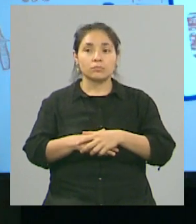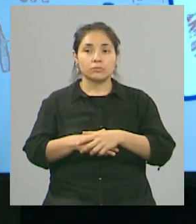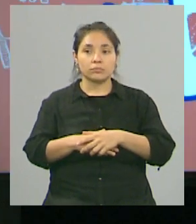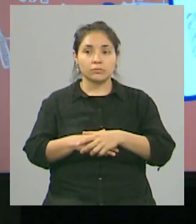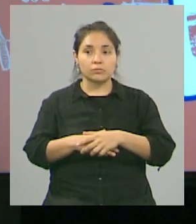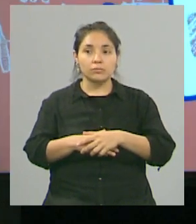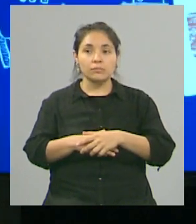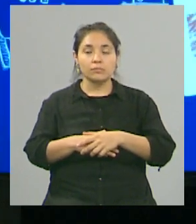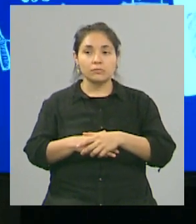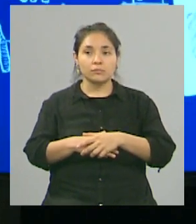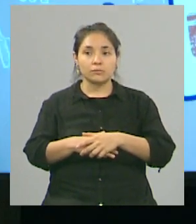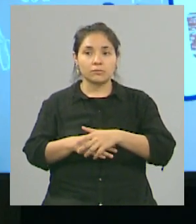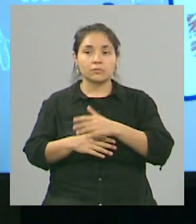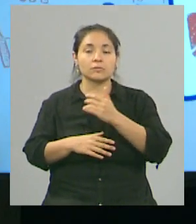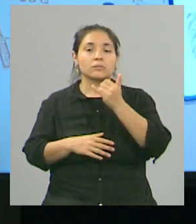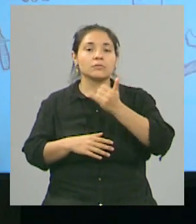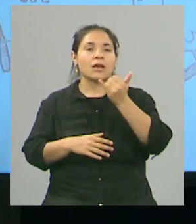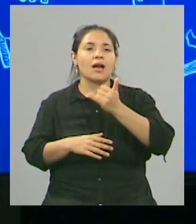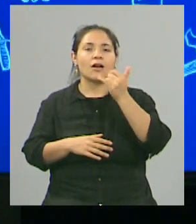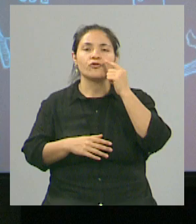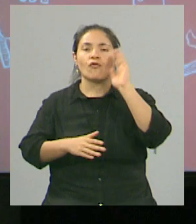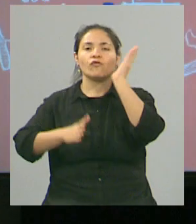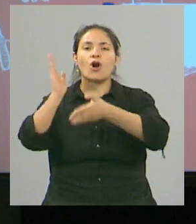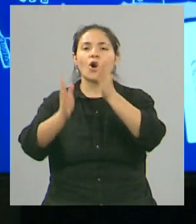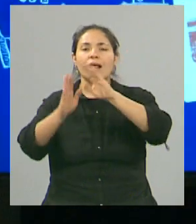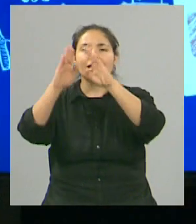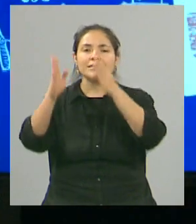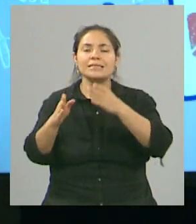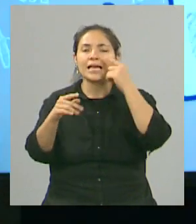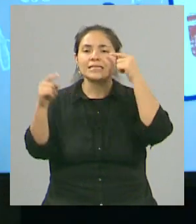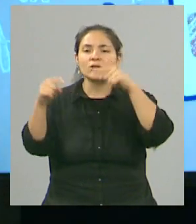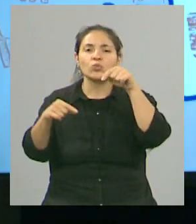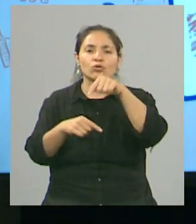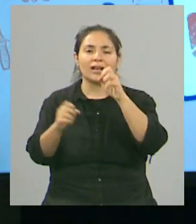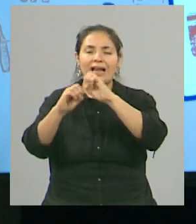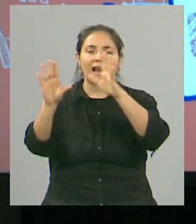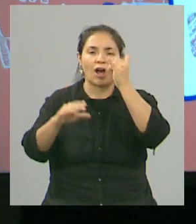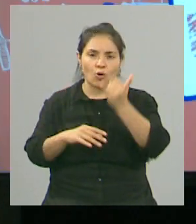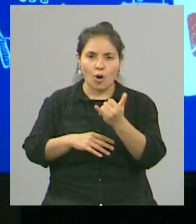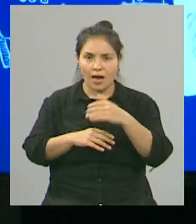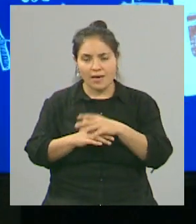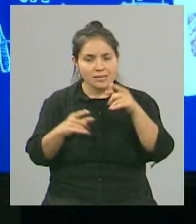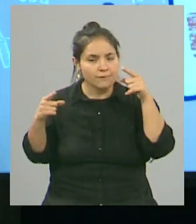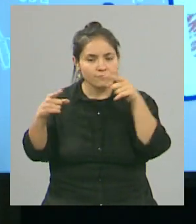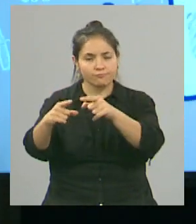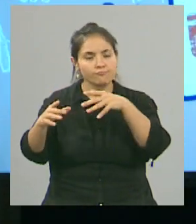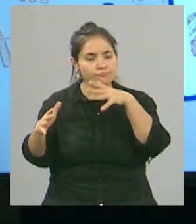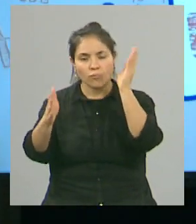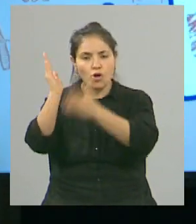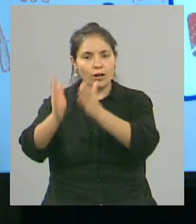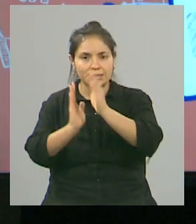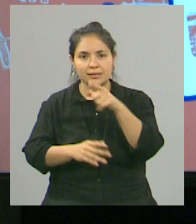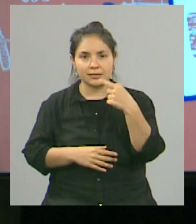objeto de la violencia institucional que está cada vez más claro, ¿no? Eso por un lado. Entonces a nosotros lo que nos interesa siempre es